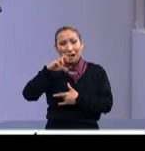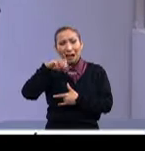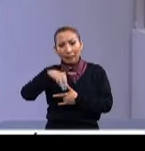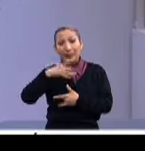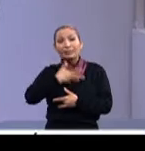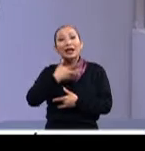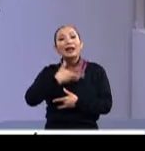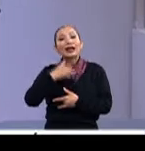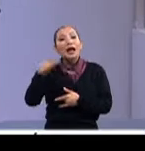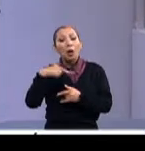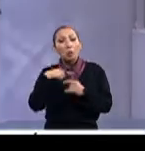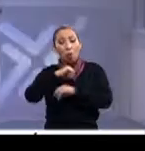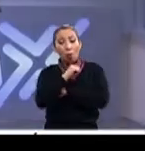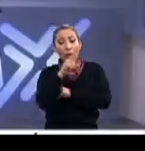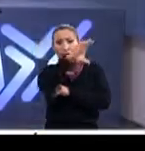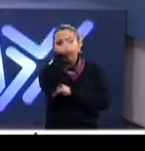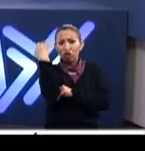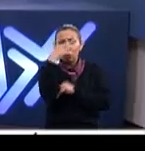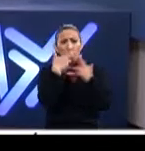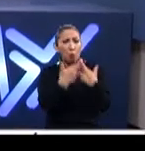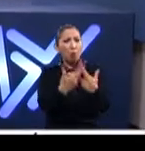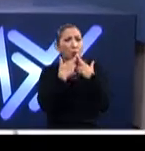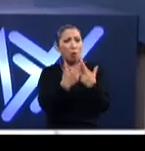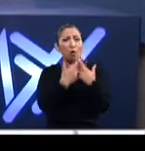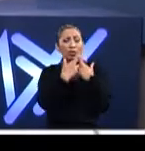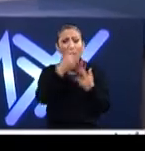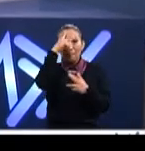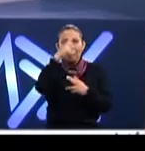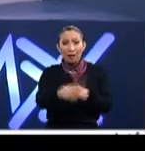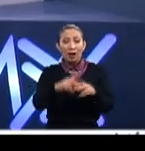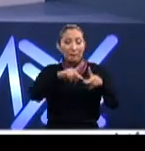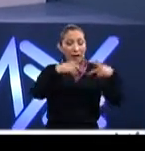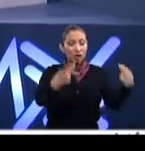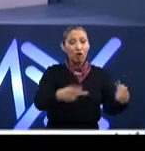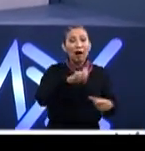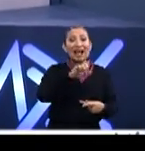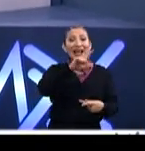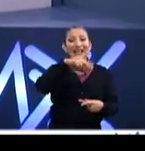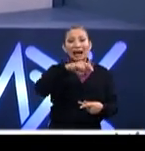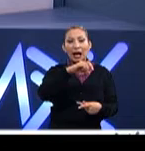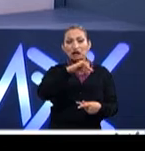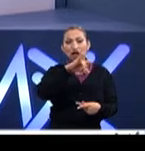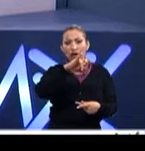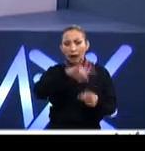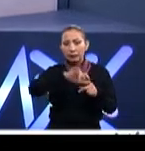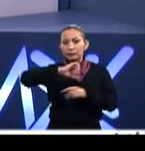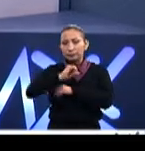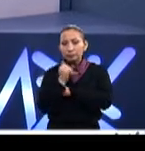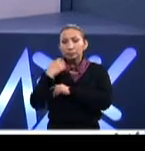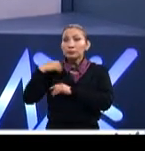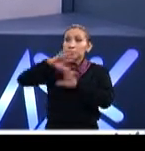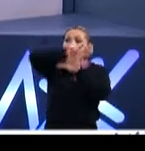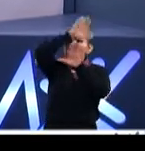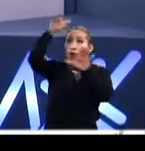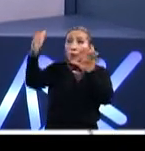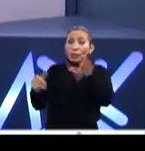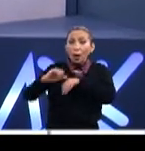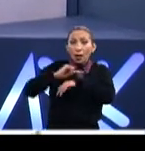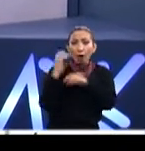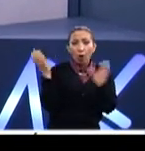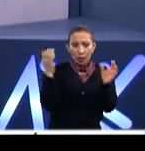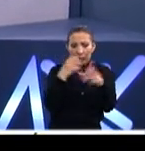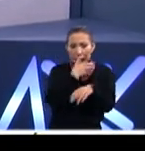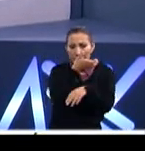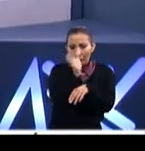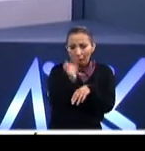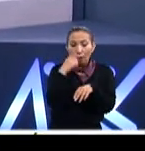de contar con el acervo fotográfico del Nacional, del periódico El Nacional. Tenemos una bóveda climatizada donde se resguardan